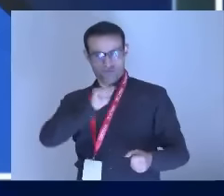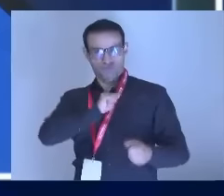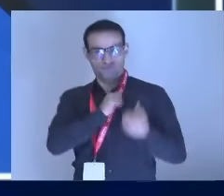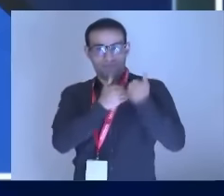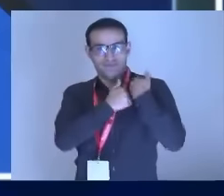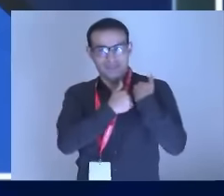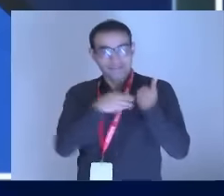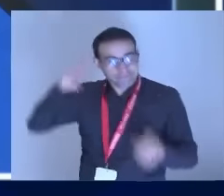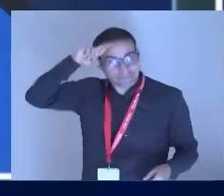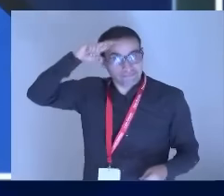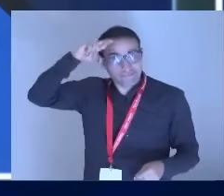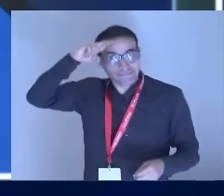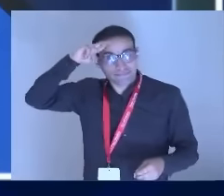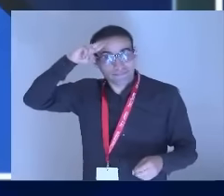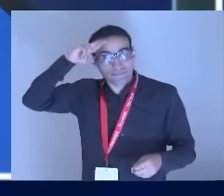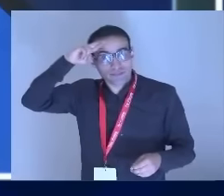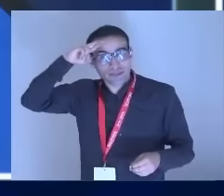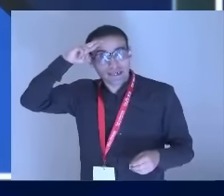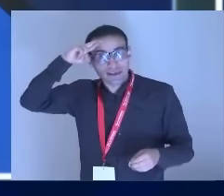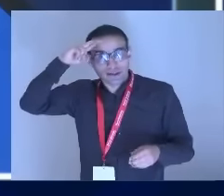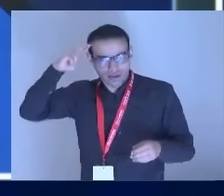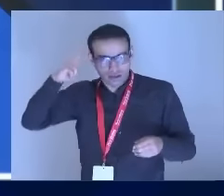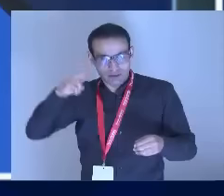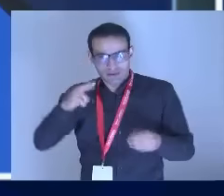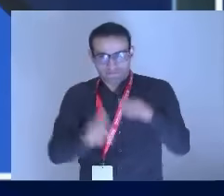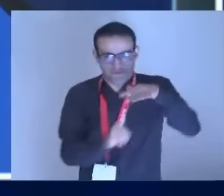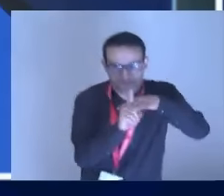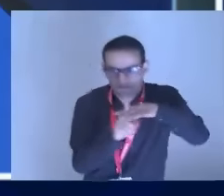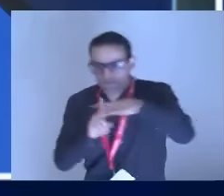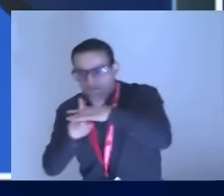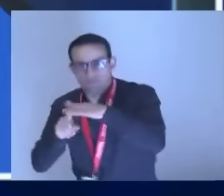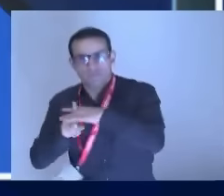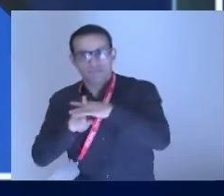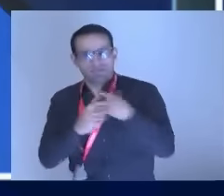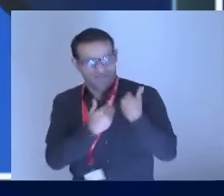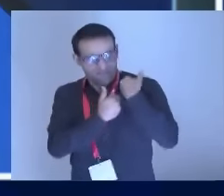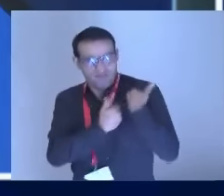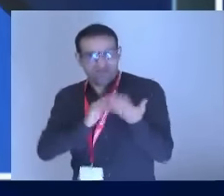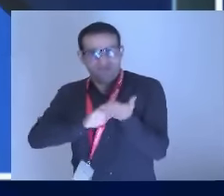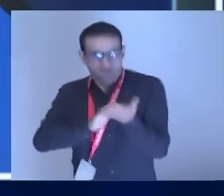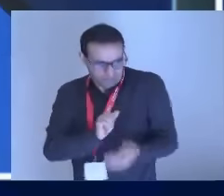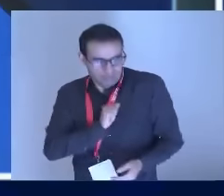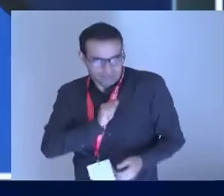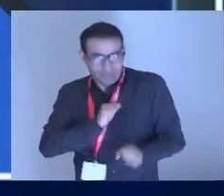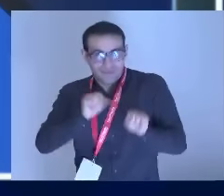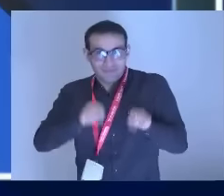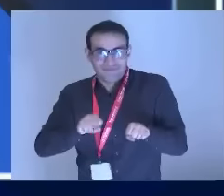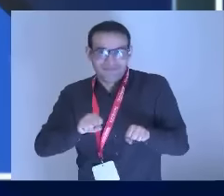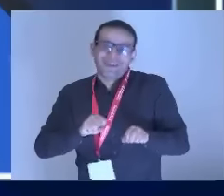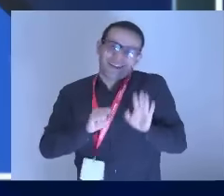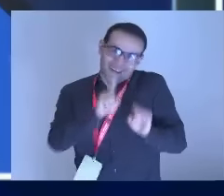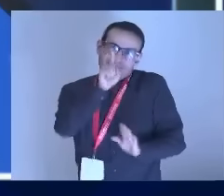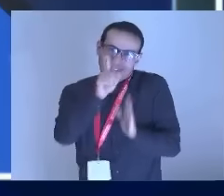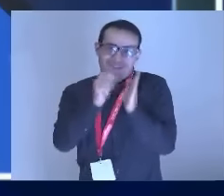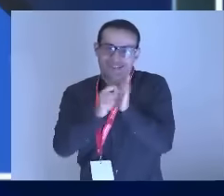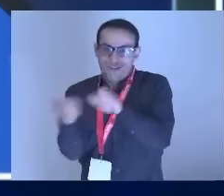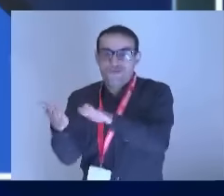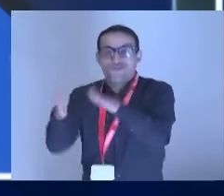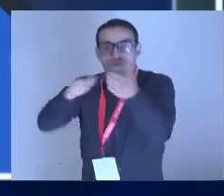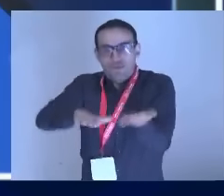superar excepto la muerte y solo el empeño la decisión el